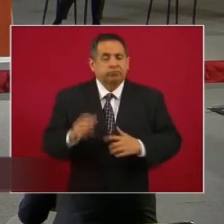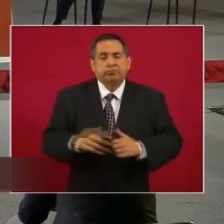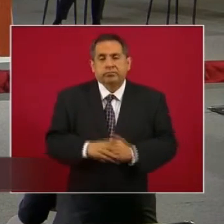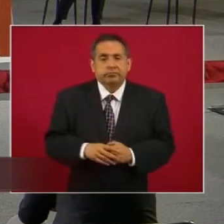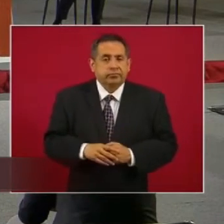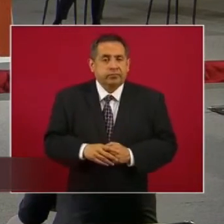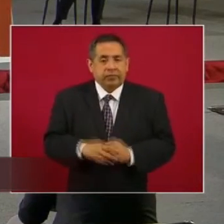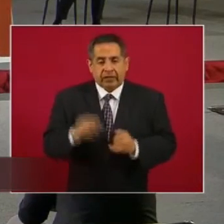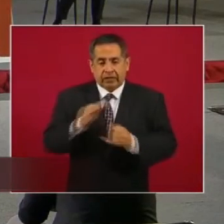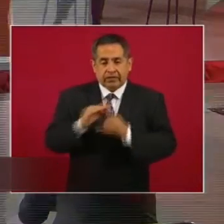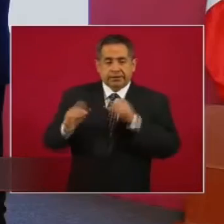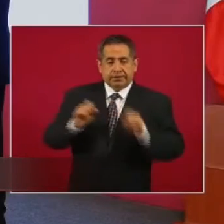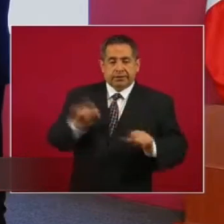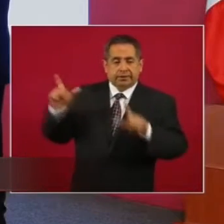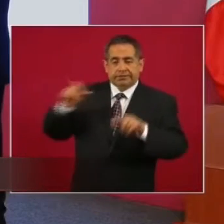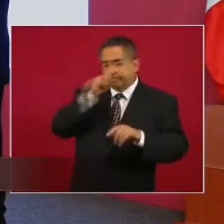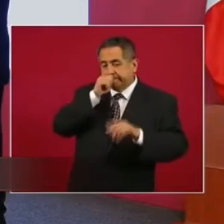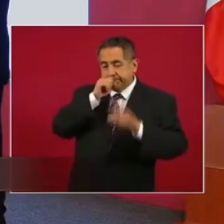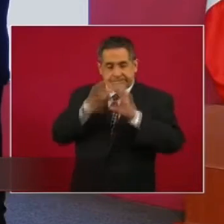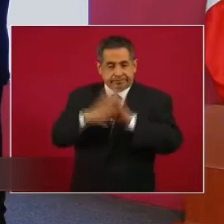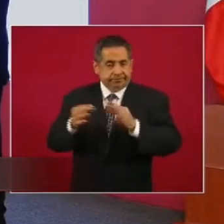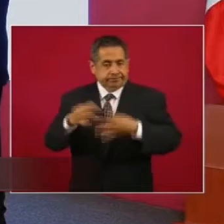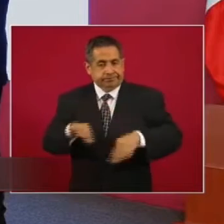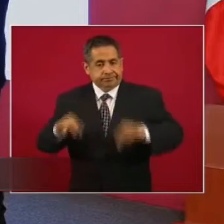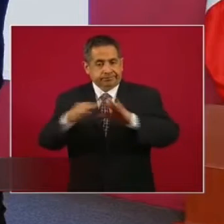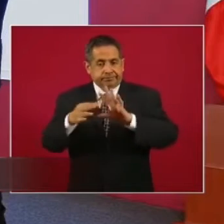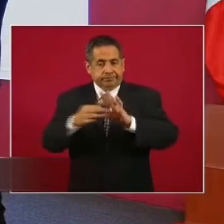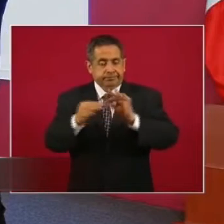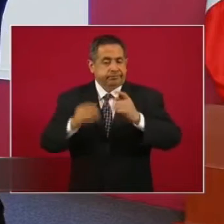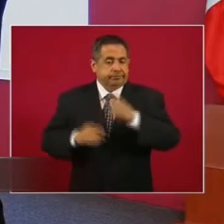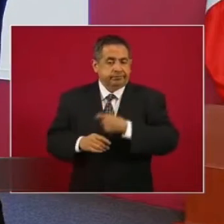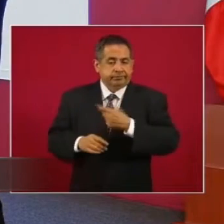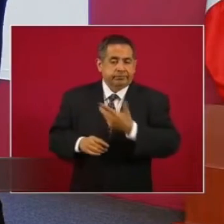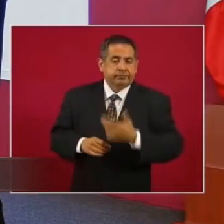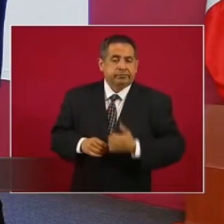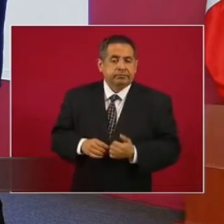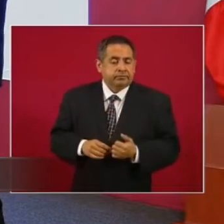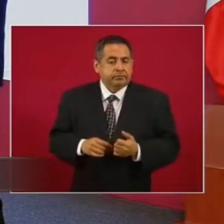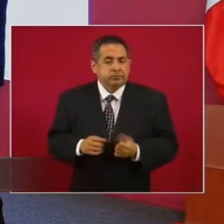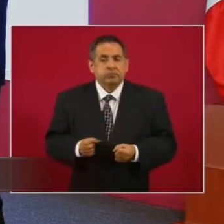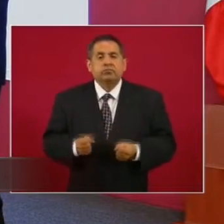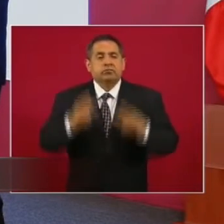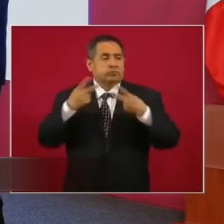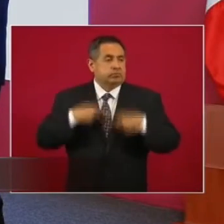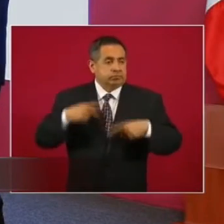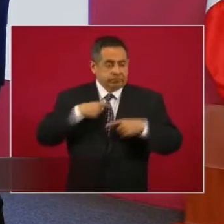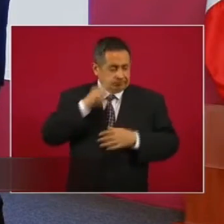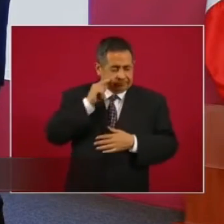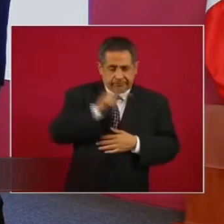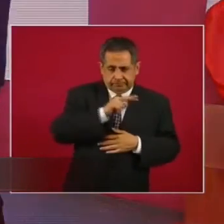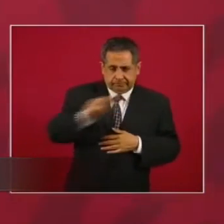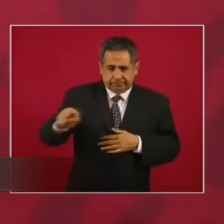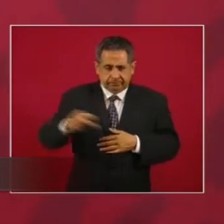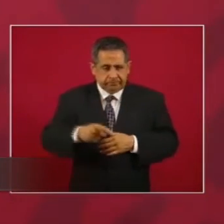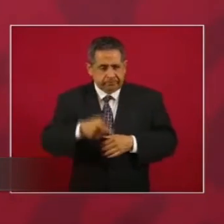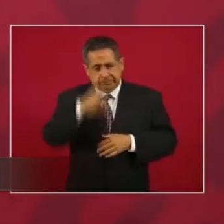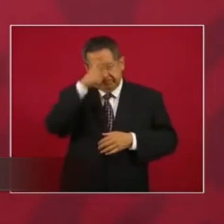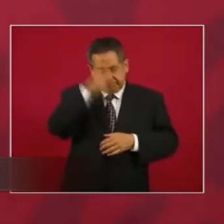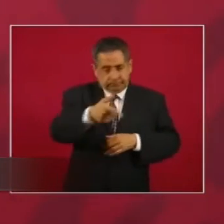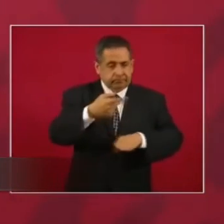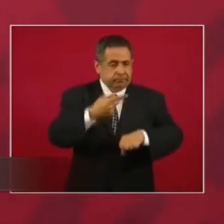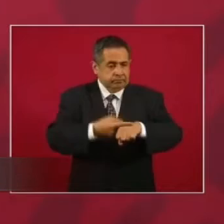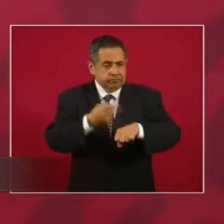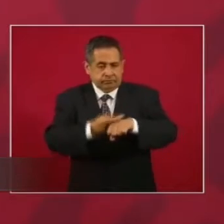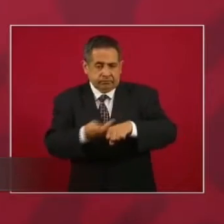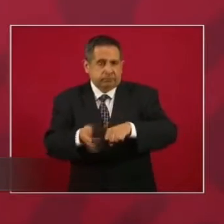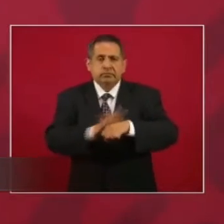El funcionario dijo que el próximo viernes 18 se llevará a cabo un simulacro. Aclaró que el plan de vacunación es solamente el arranque, por